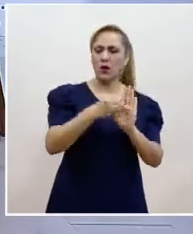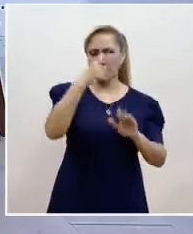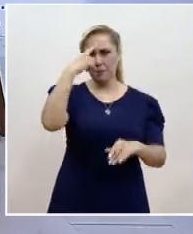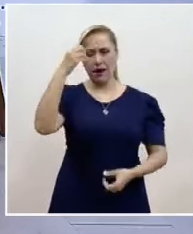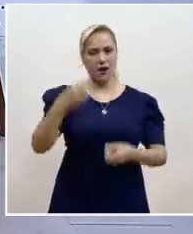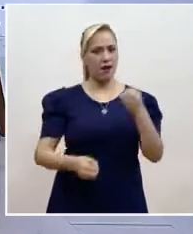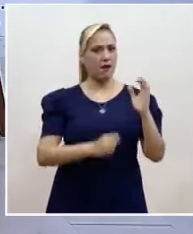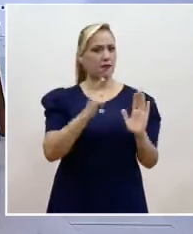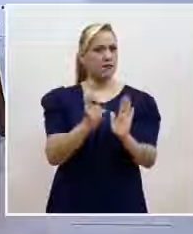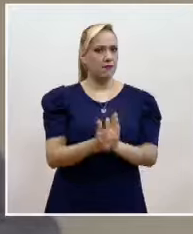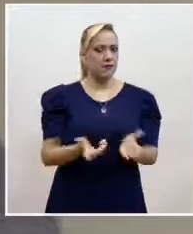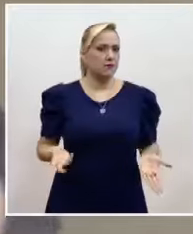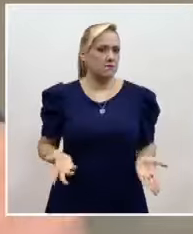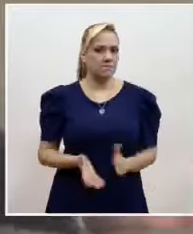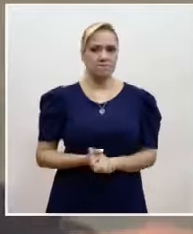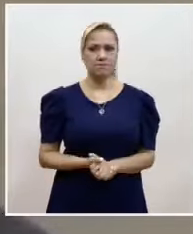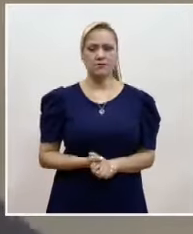Justicia.